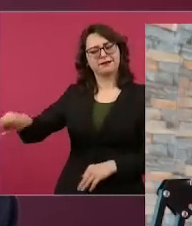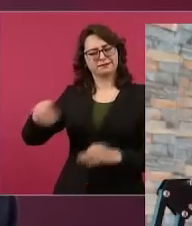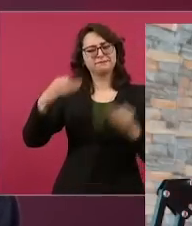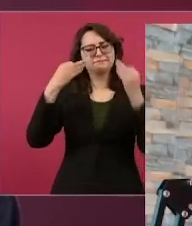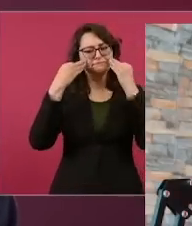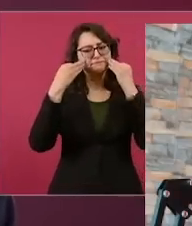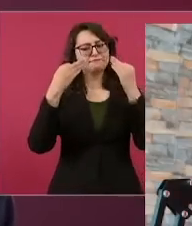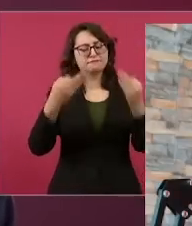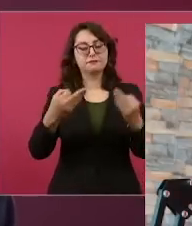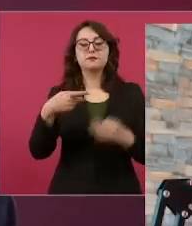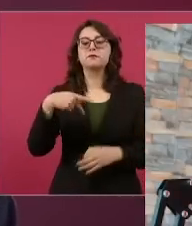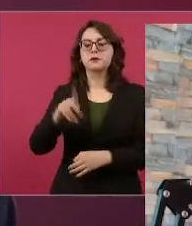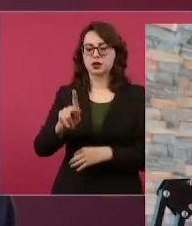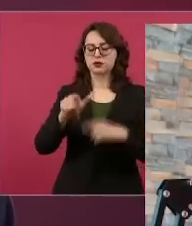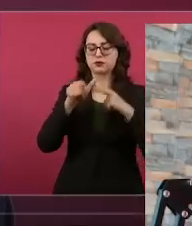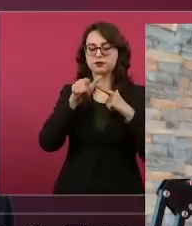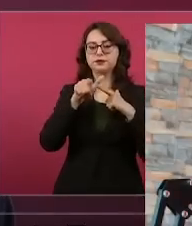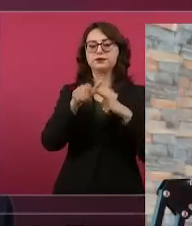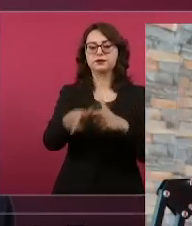vamos a seguir atendiéndolos